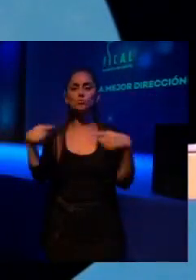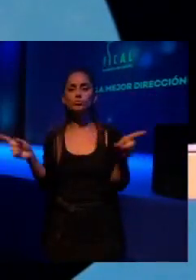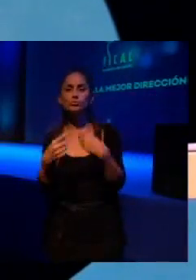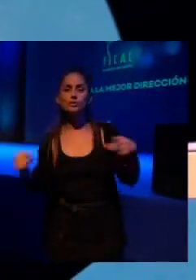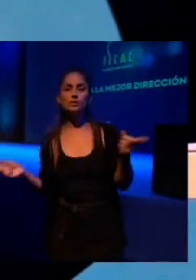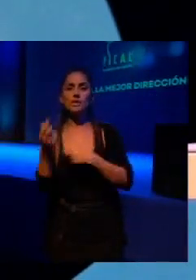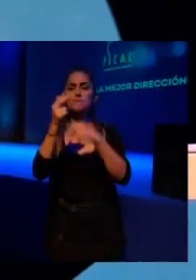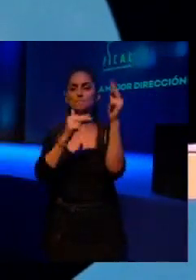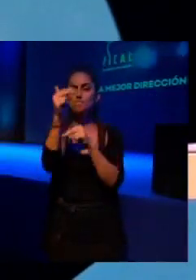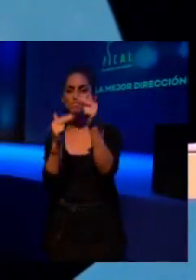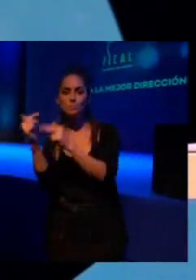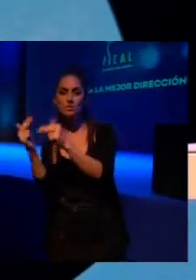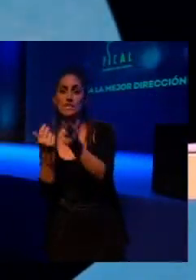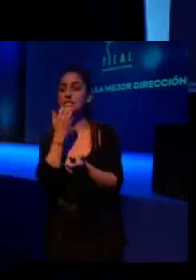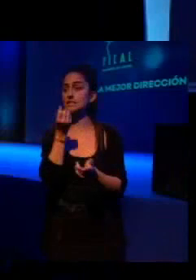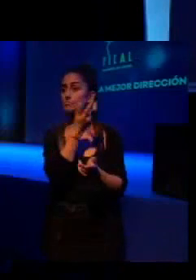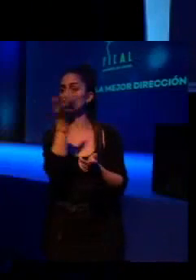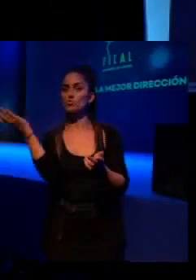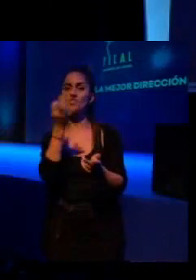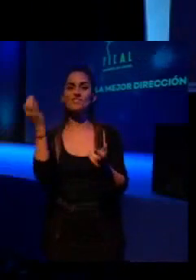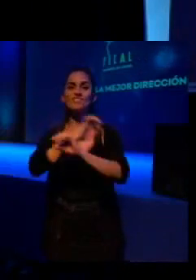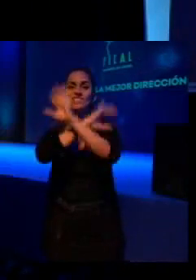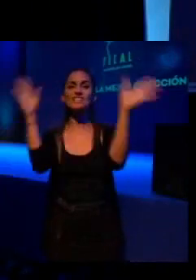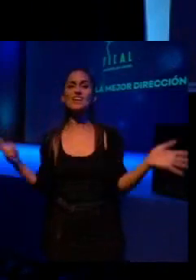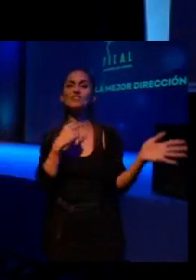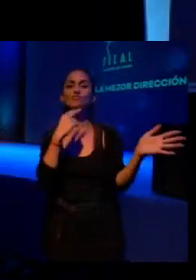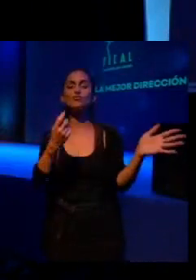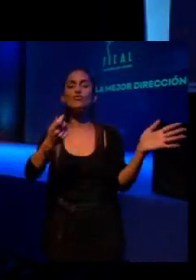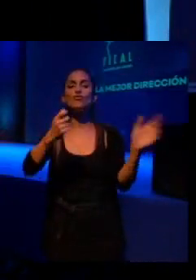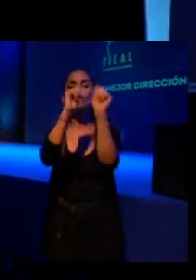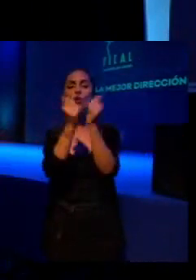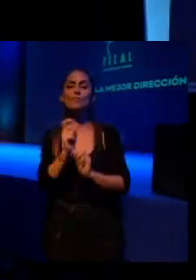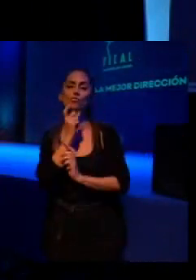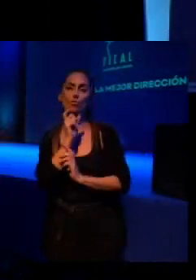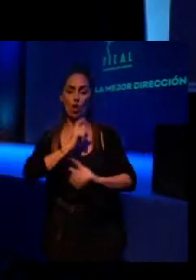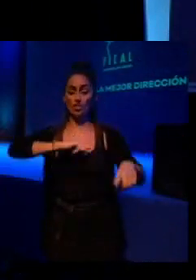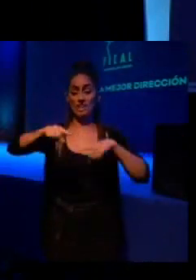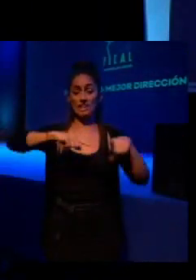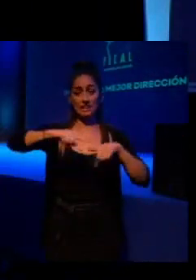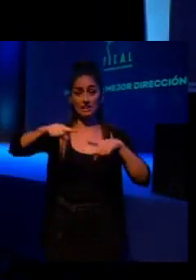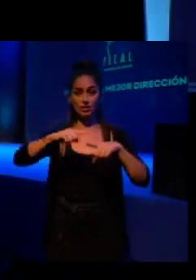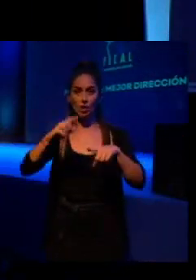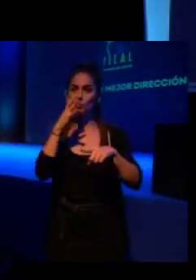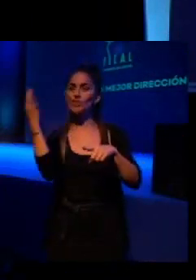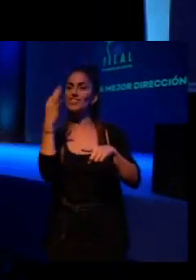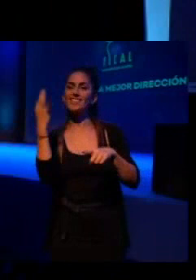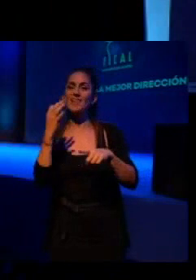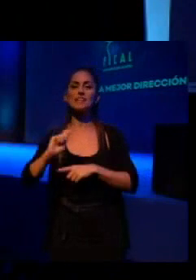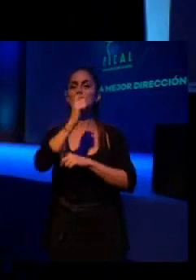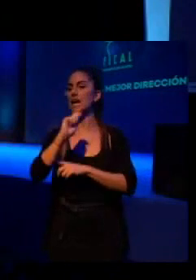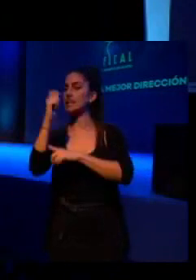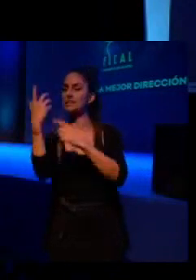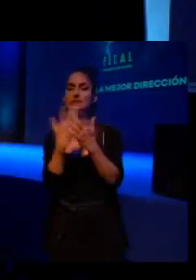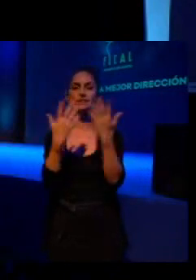el montaje. Si hay alguien que debe tener claro el tono, ese es, por supuesto, el director, la persona que combina los talentos de todos